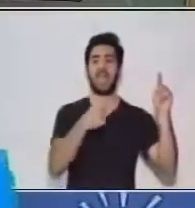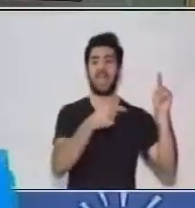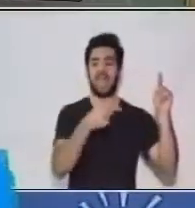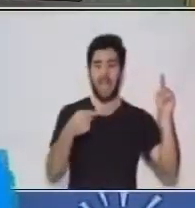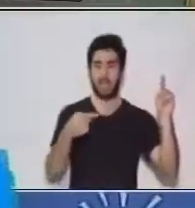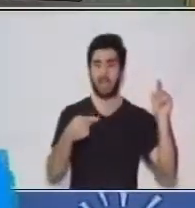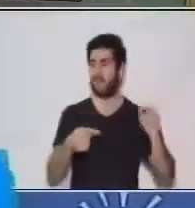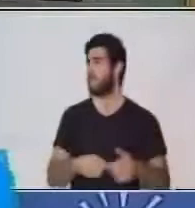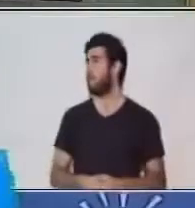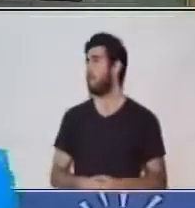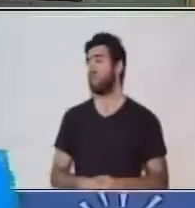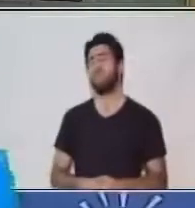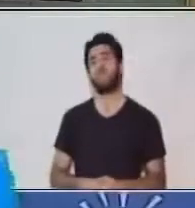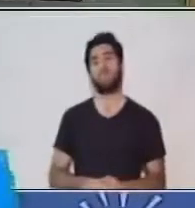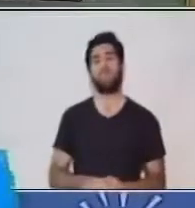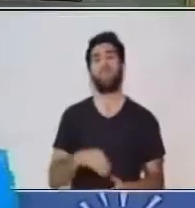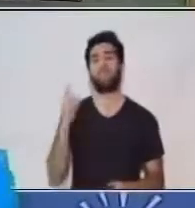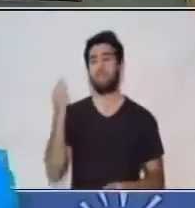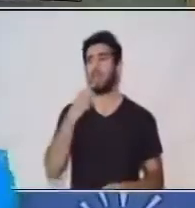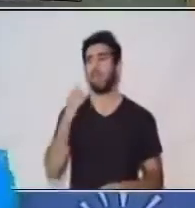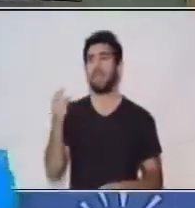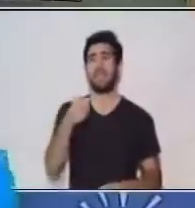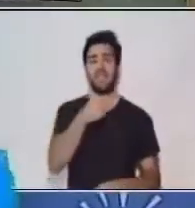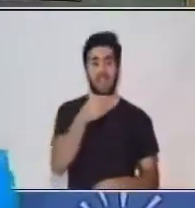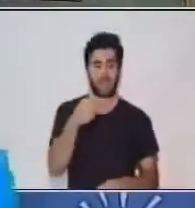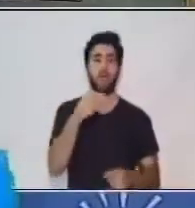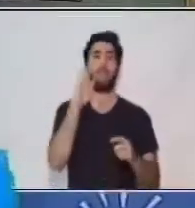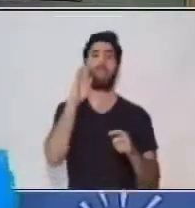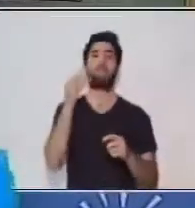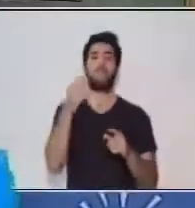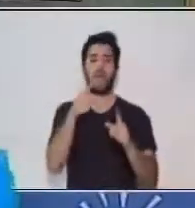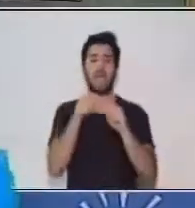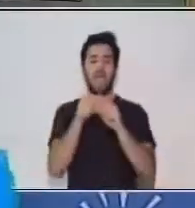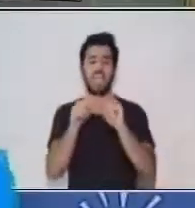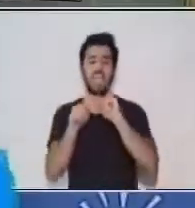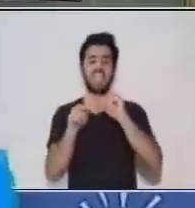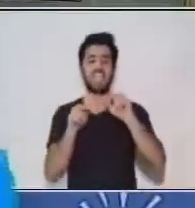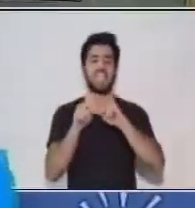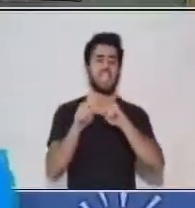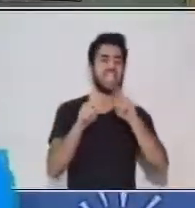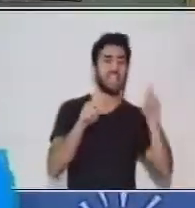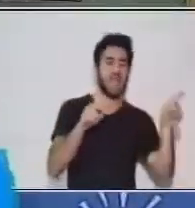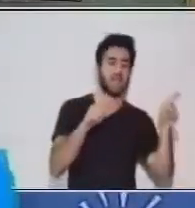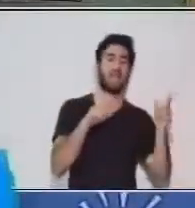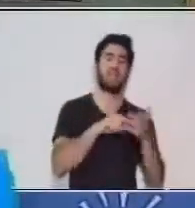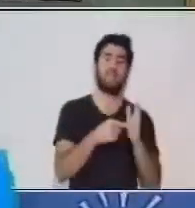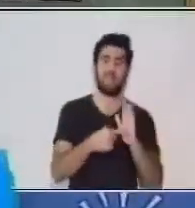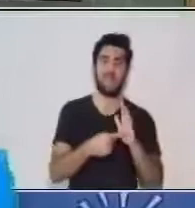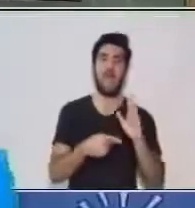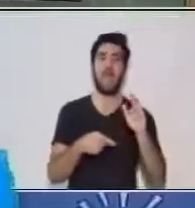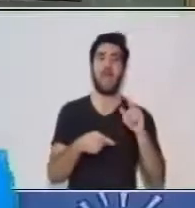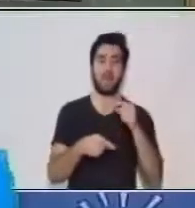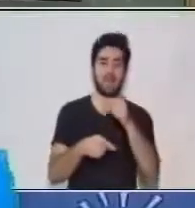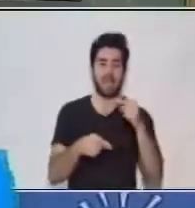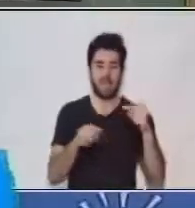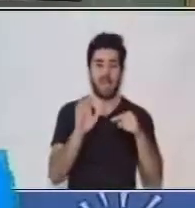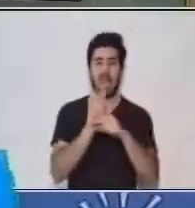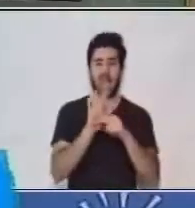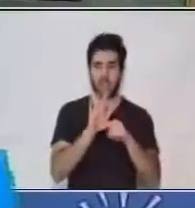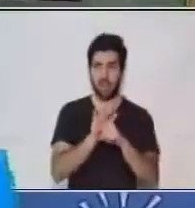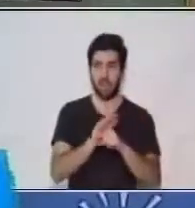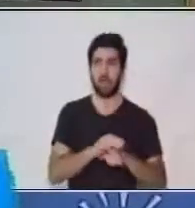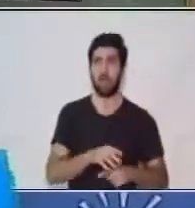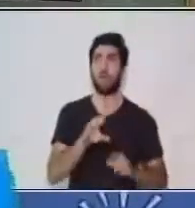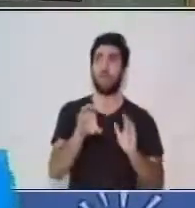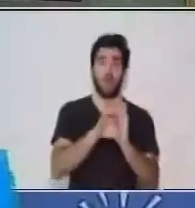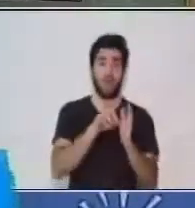negativo, ¿sí? Se está moviendo hacia la izquierda. Como este sentido es negativo, este valor, aunque mi